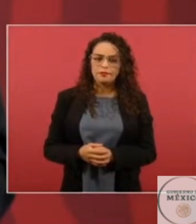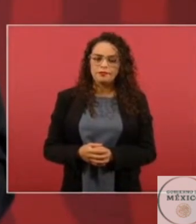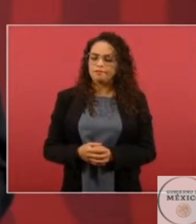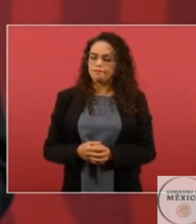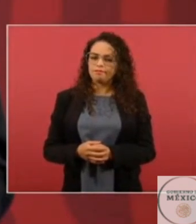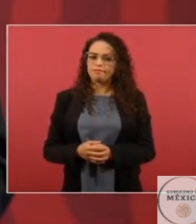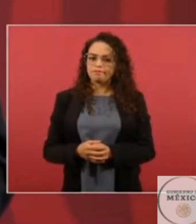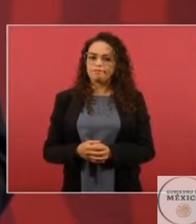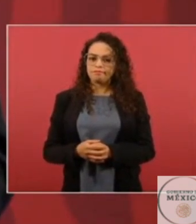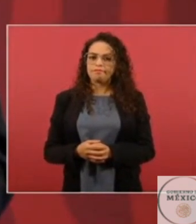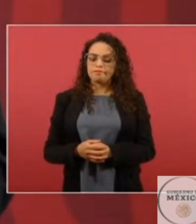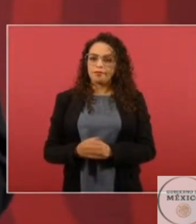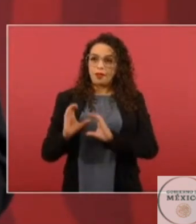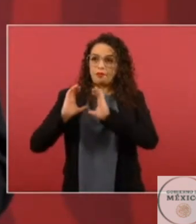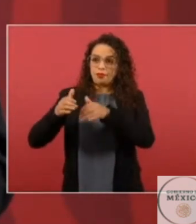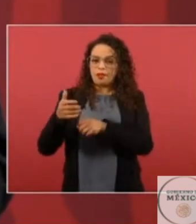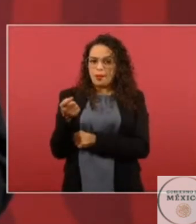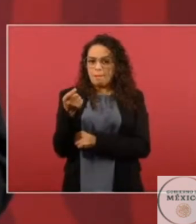de los que fueron aceptados,